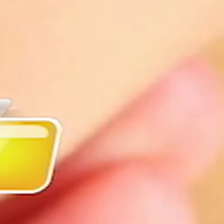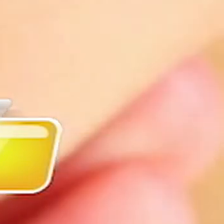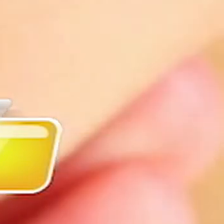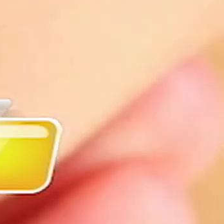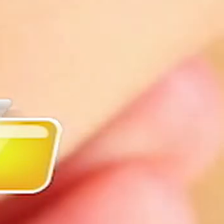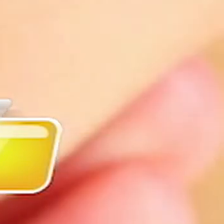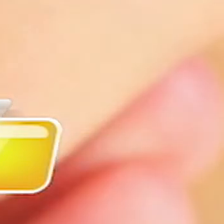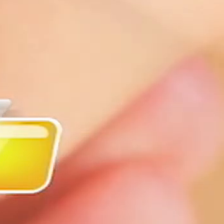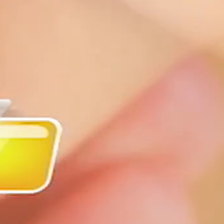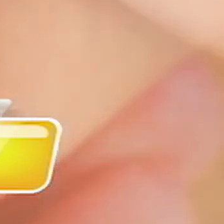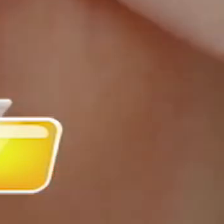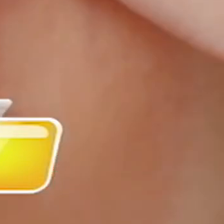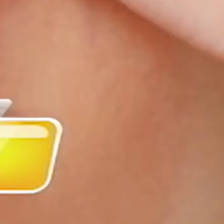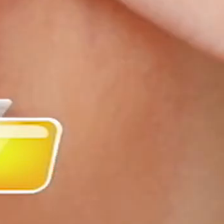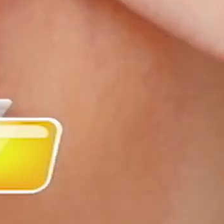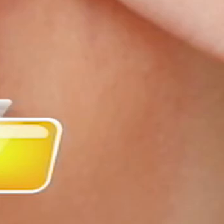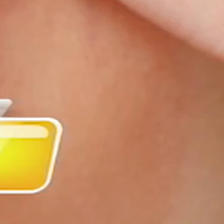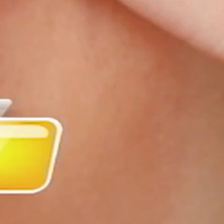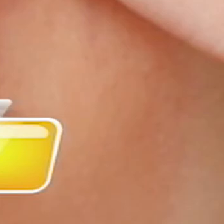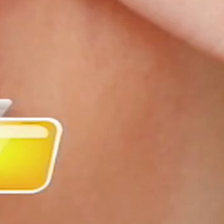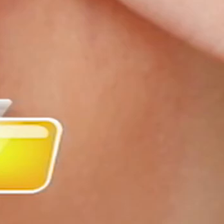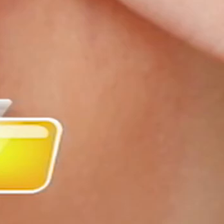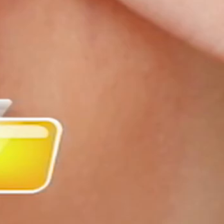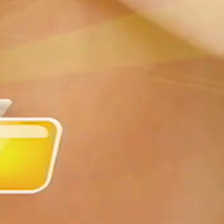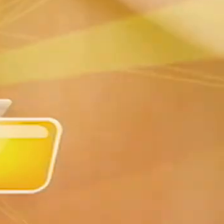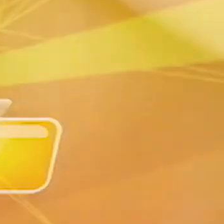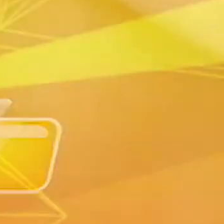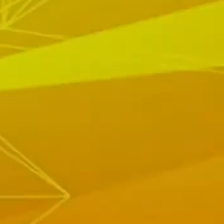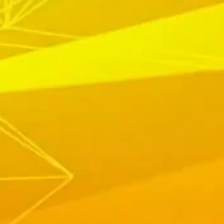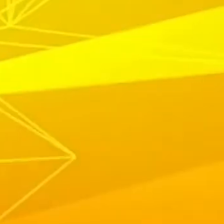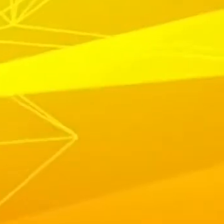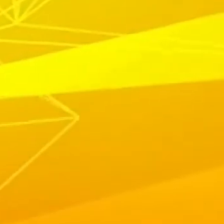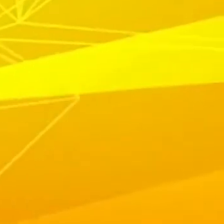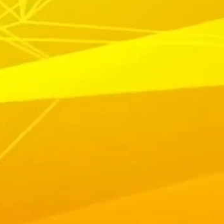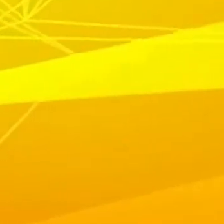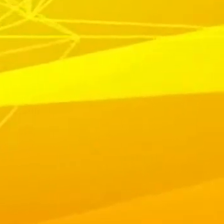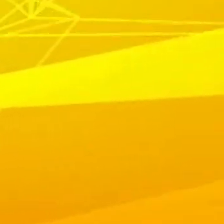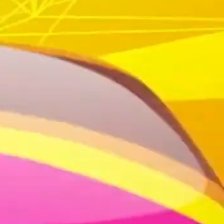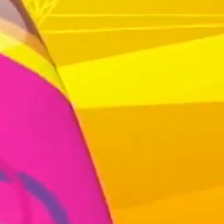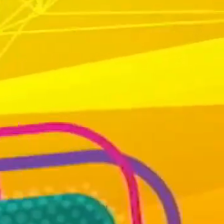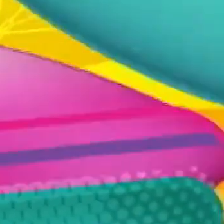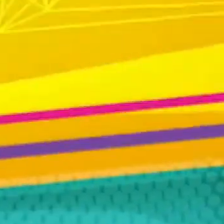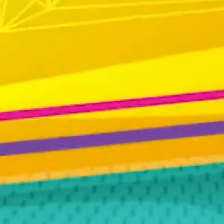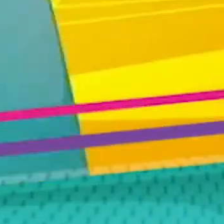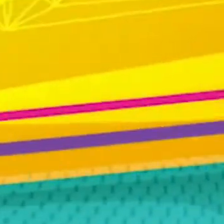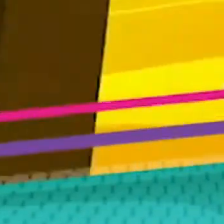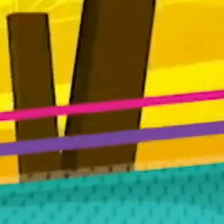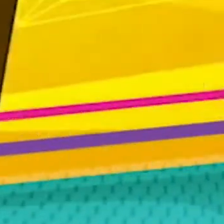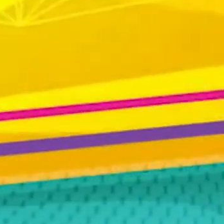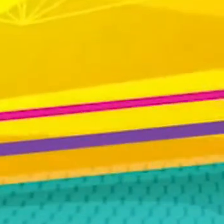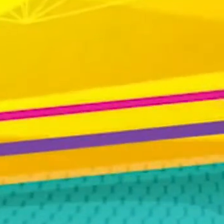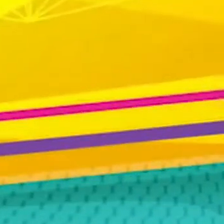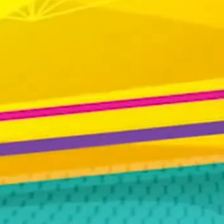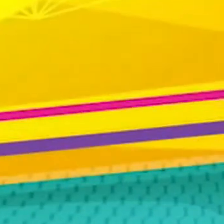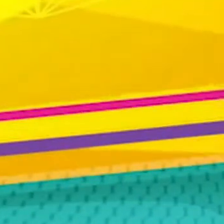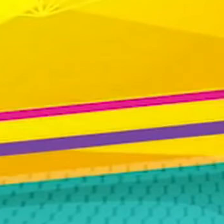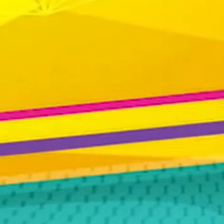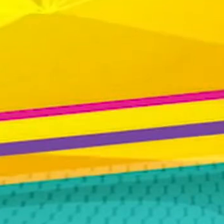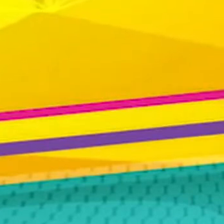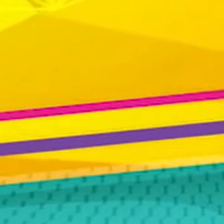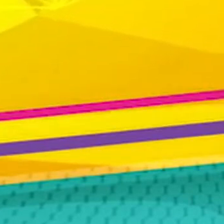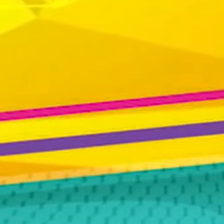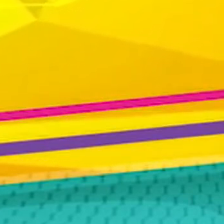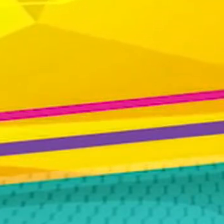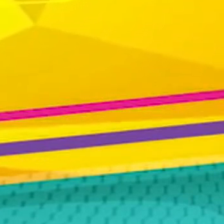muy incómodas. Le explicamos las causas de este padecimiento. Esto y mucho más a las 10:30 por Café Nacional en 13